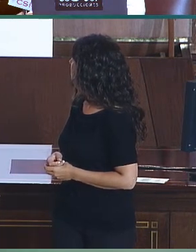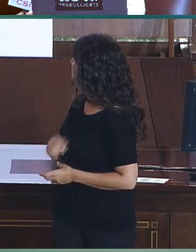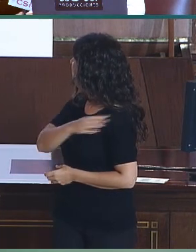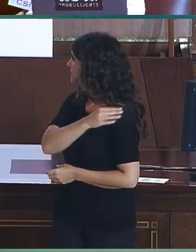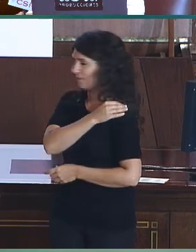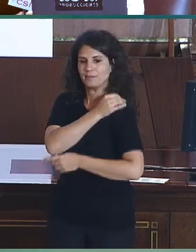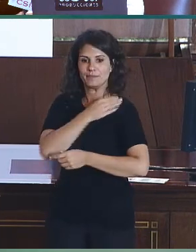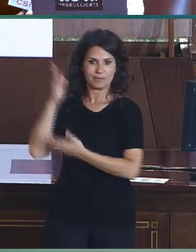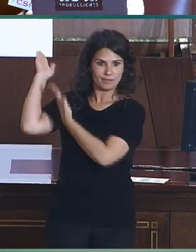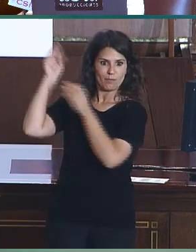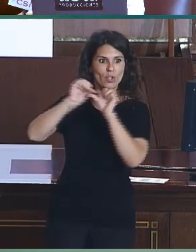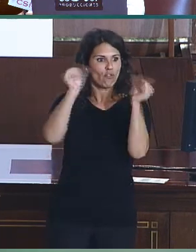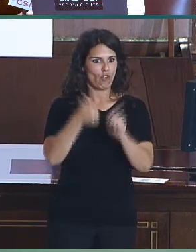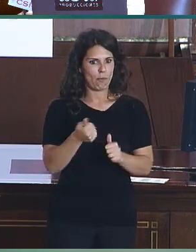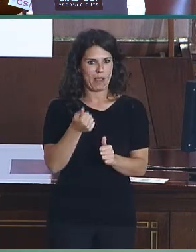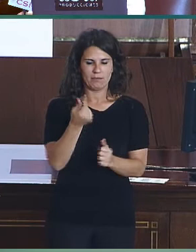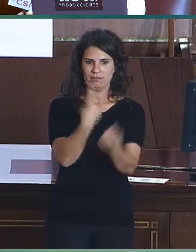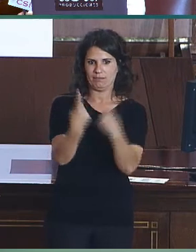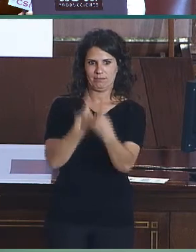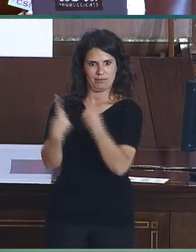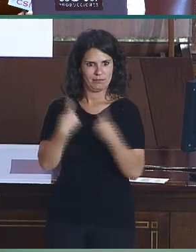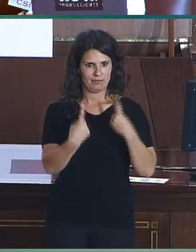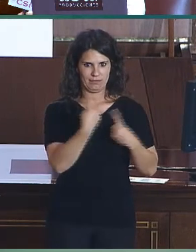Aquí la tenemos.